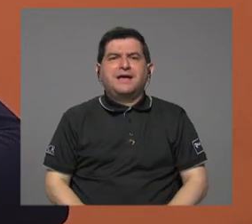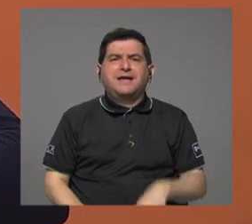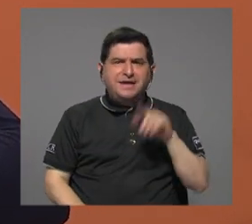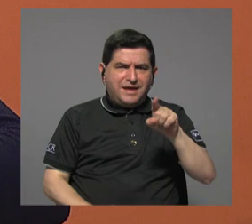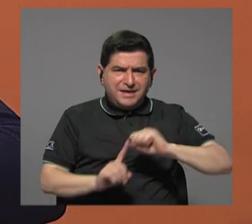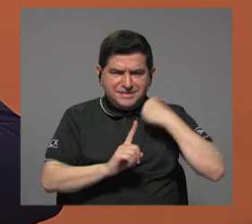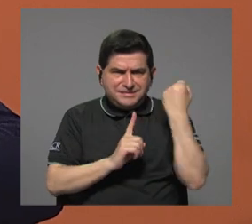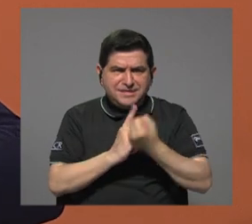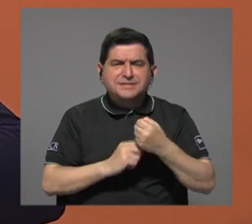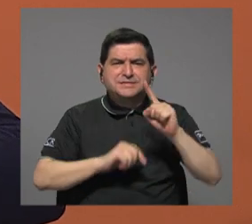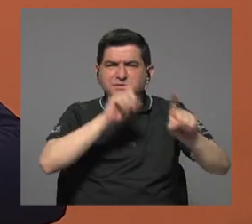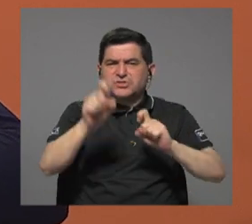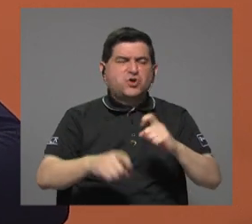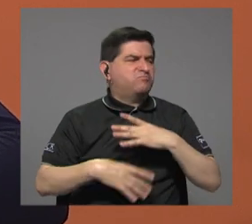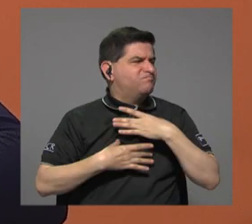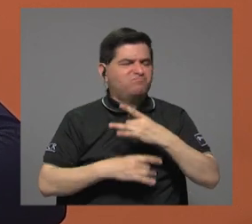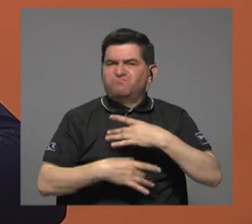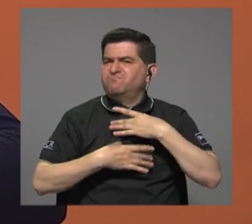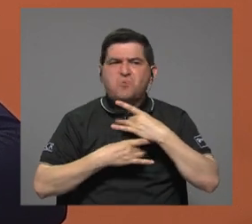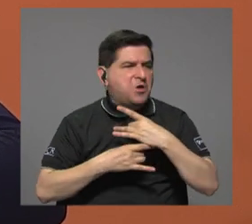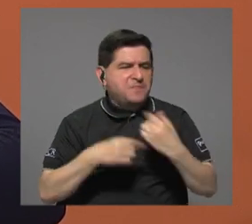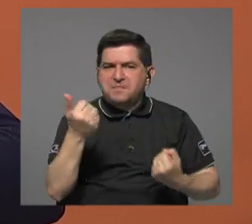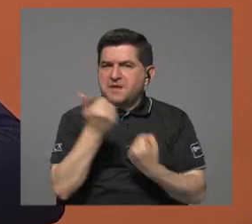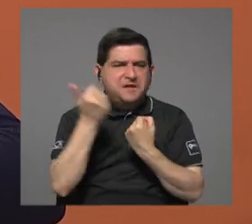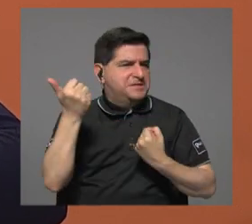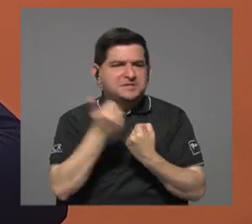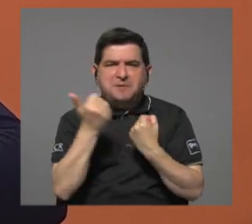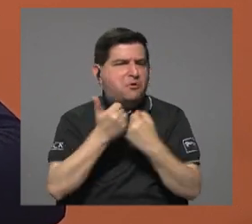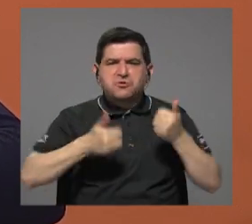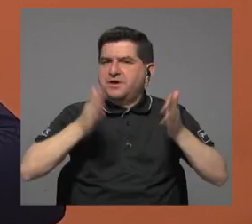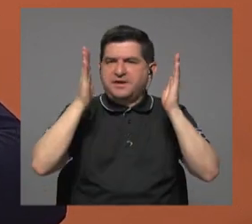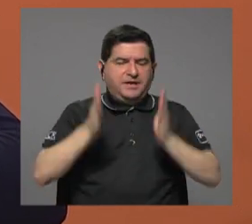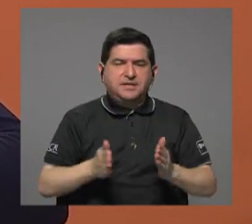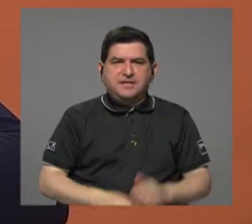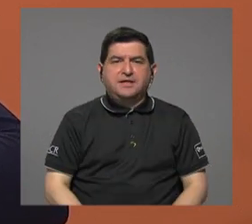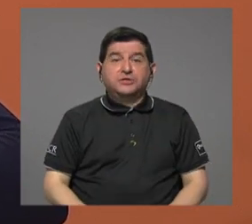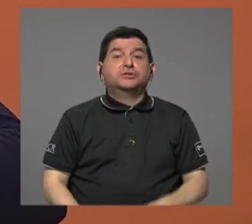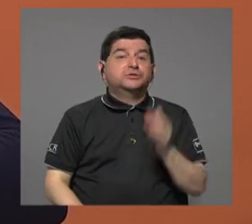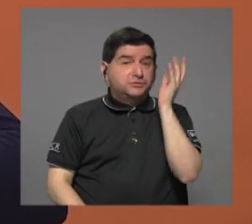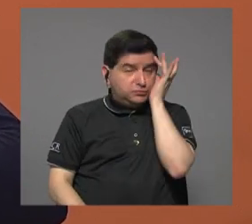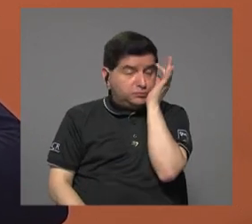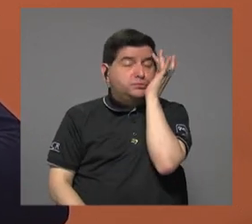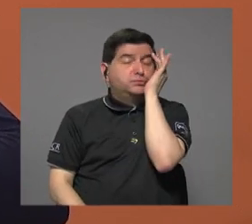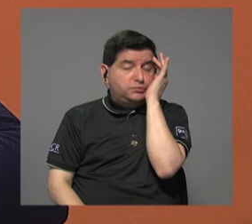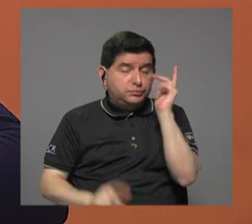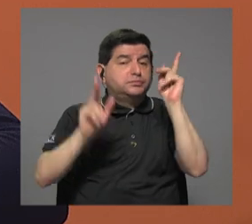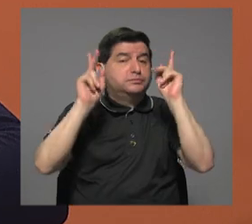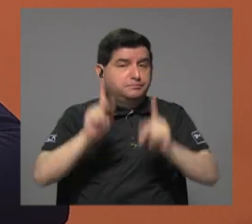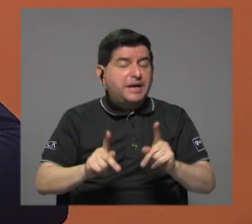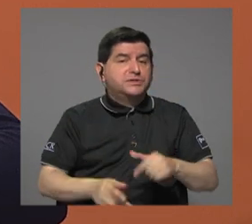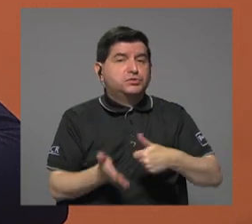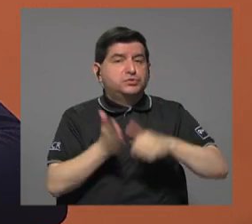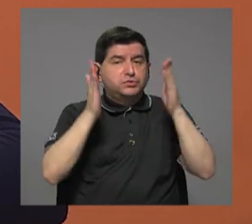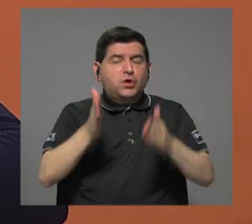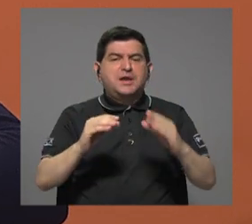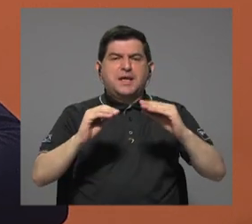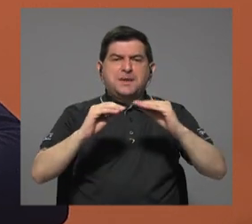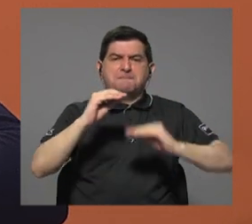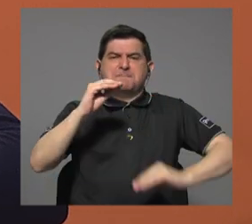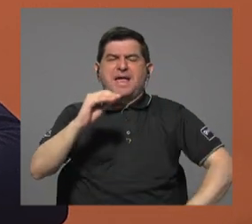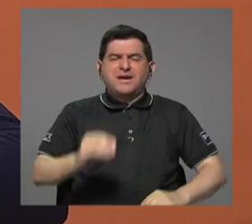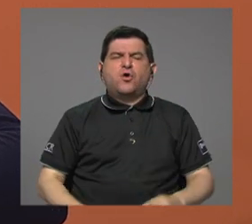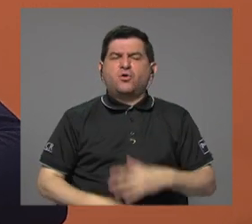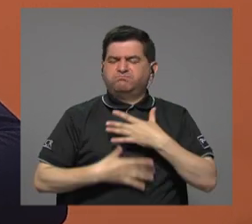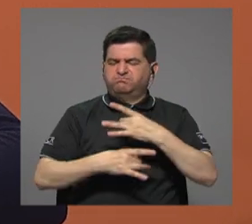hay menos interés o menos apoyo hacia las candidaturas más preocupación de las personas electoras y menos motivación